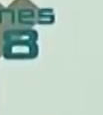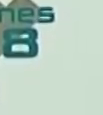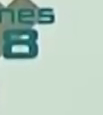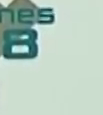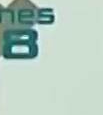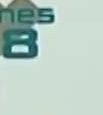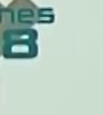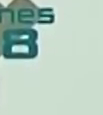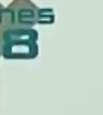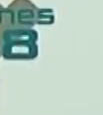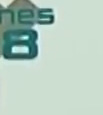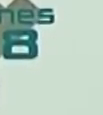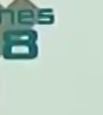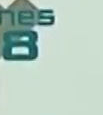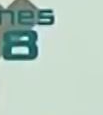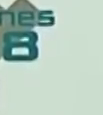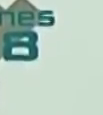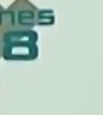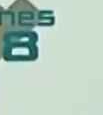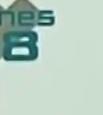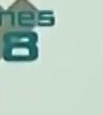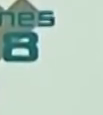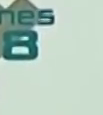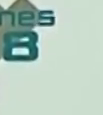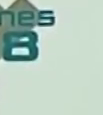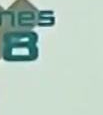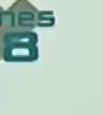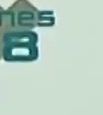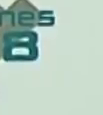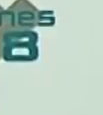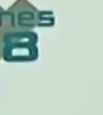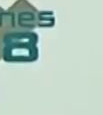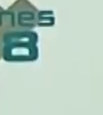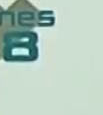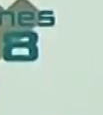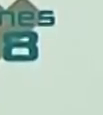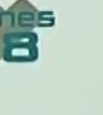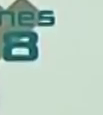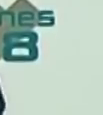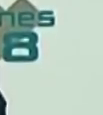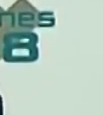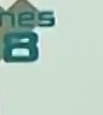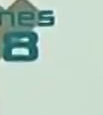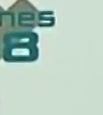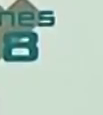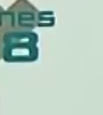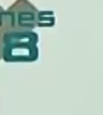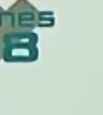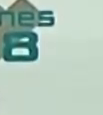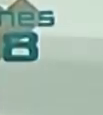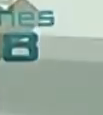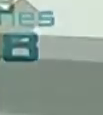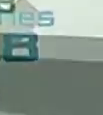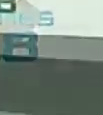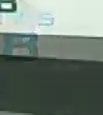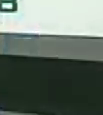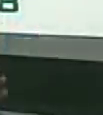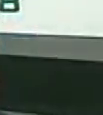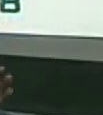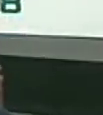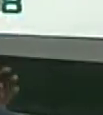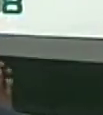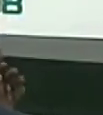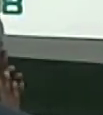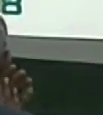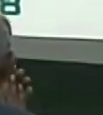ser ganada en cualquier escenario por el candidato Nicolás Maduro Moros, candidato a la reelección de las fuerzas bolivarianas y